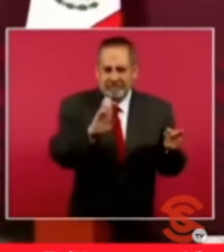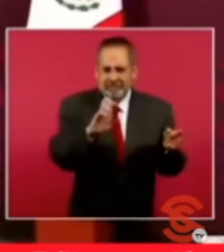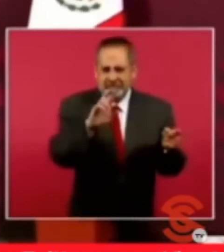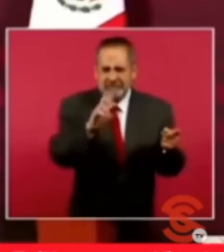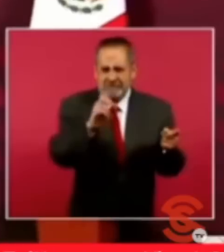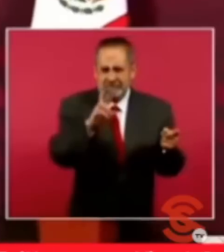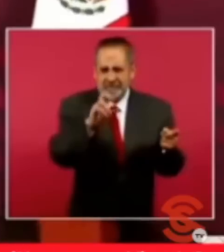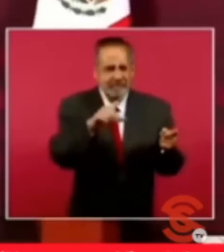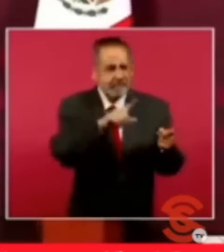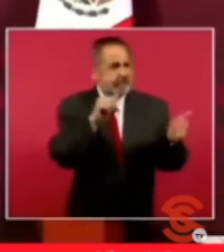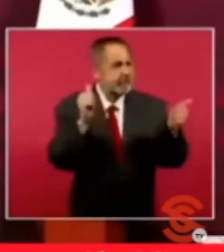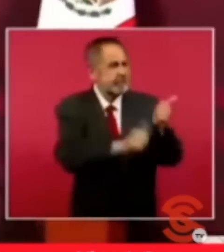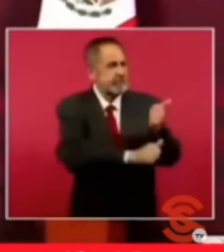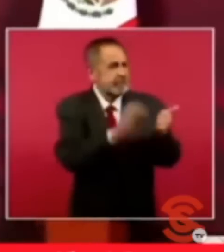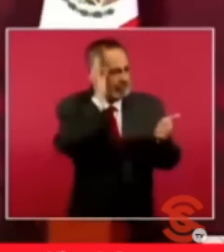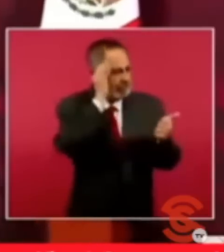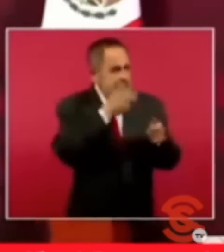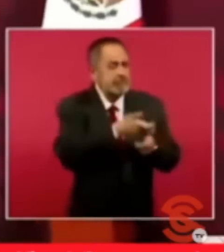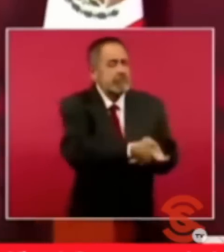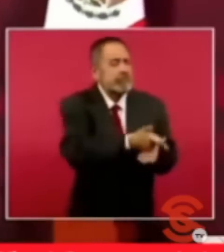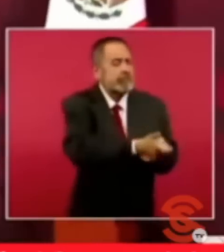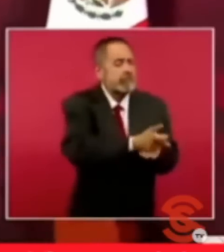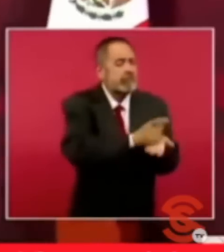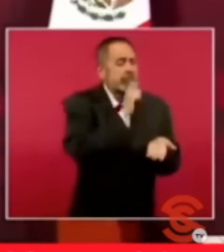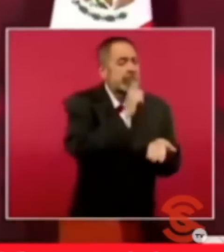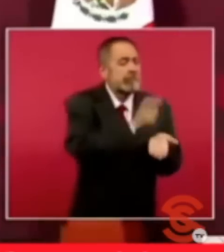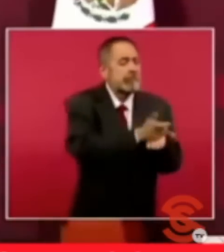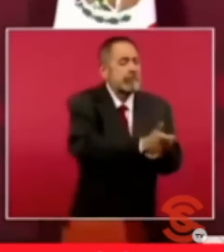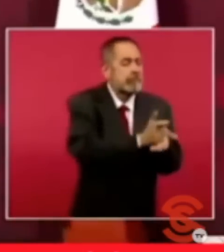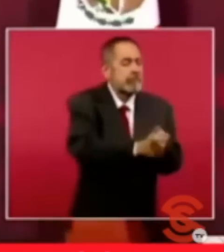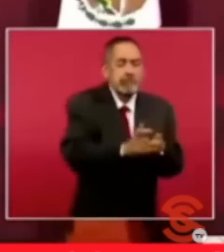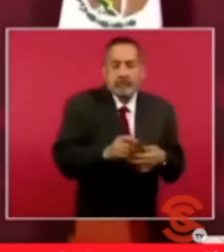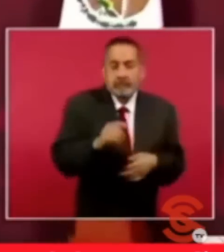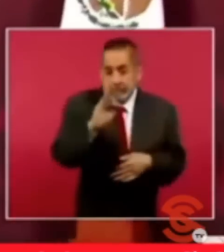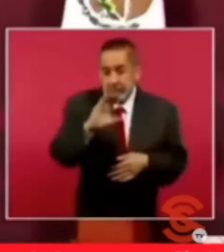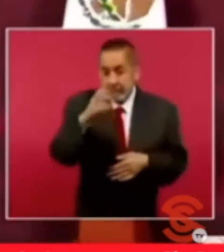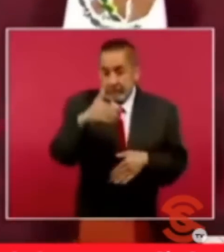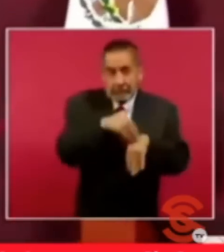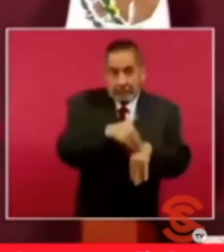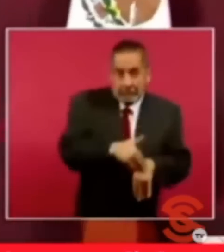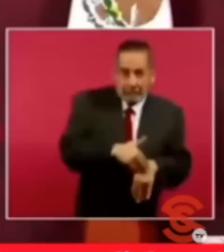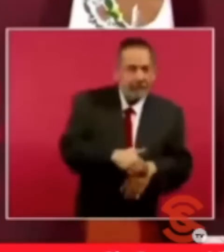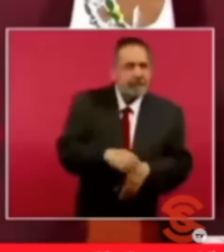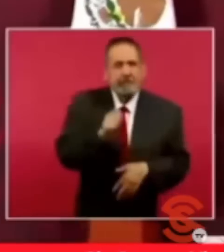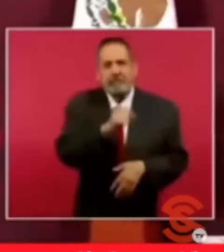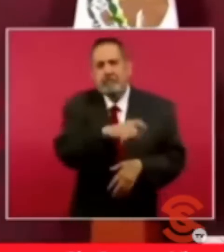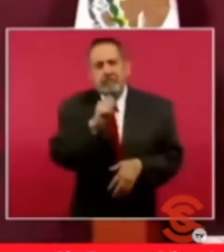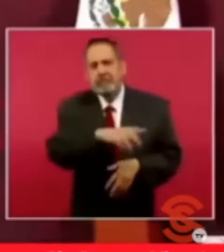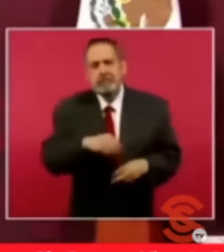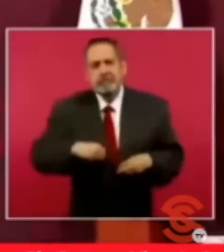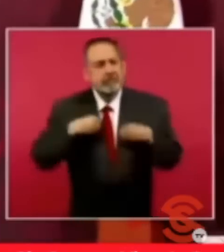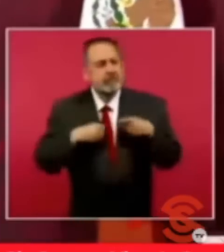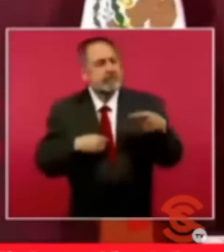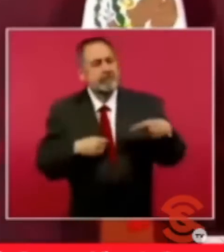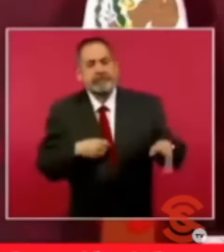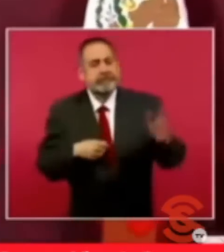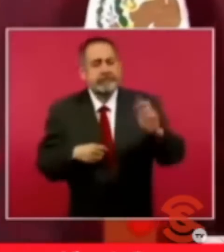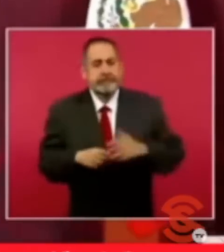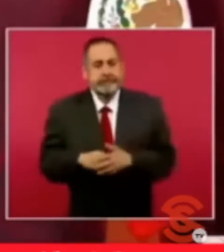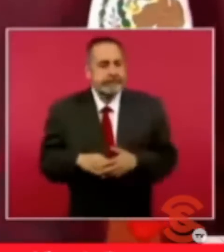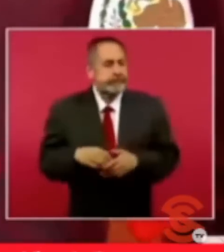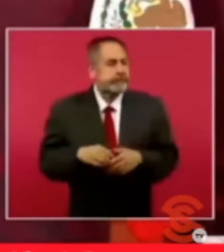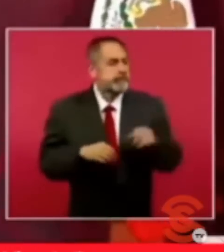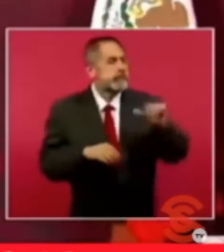Iberdrola. Es empleado de ellos, como ha participado en diversas etapas de su vida como empleado